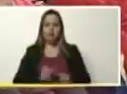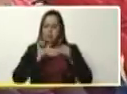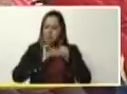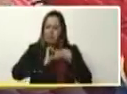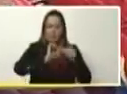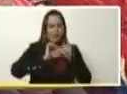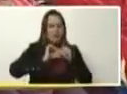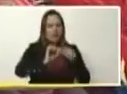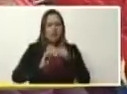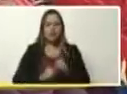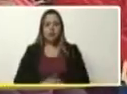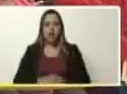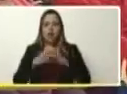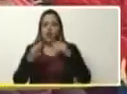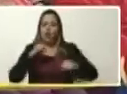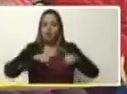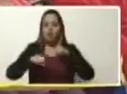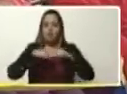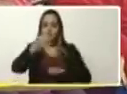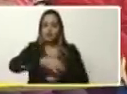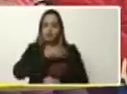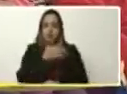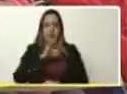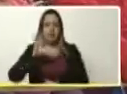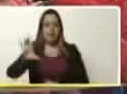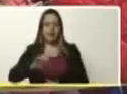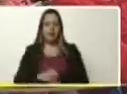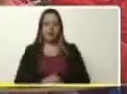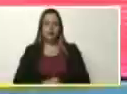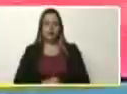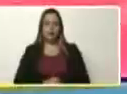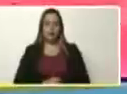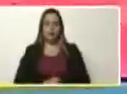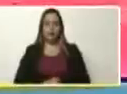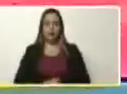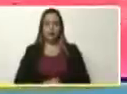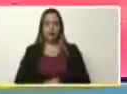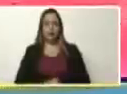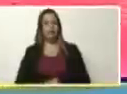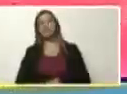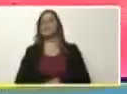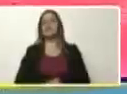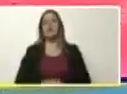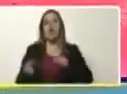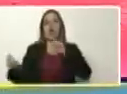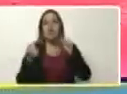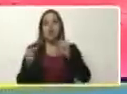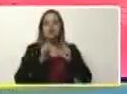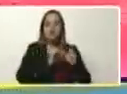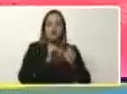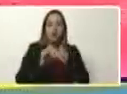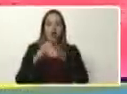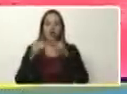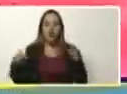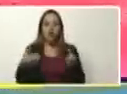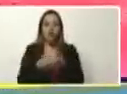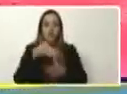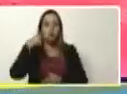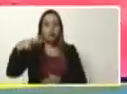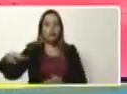permanente, con todos los movimientos sociales del país y un diálogo permanente con todos los sectores